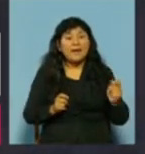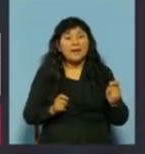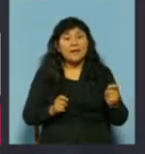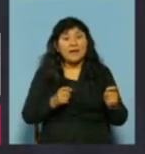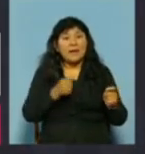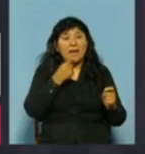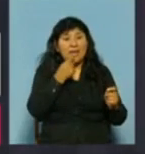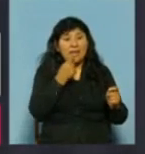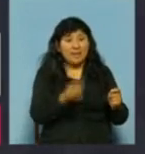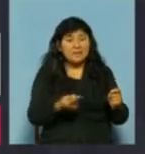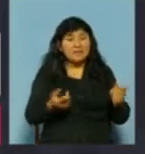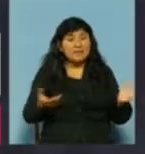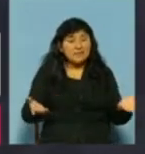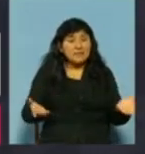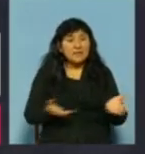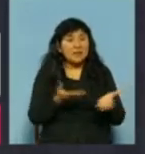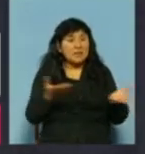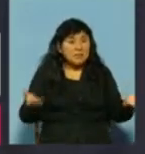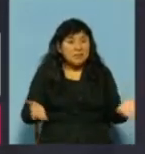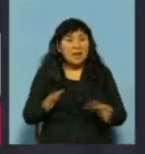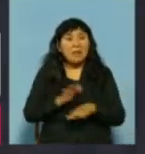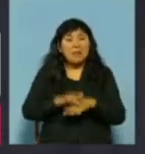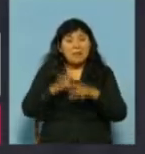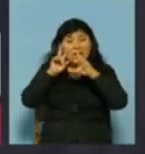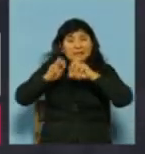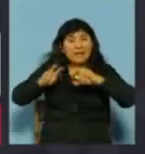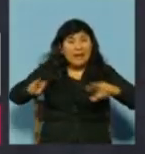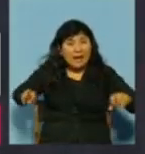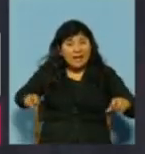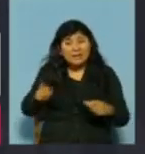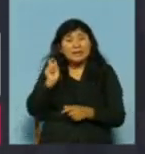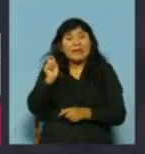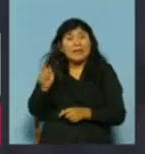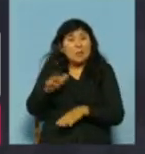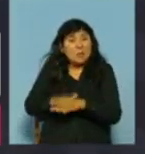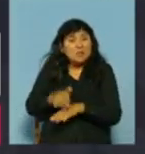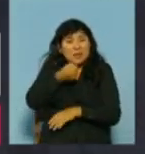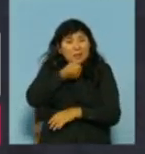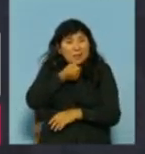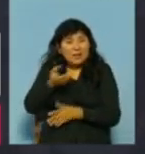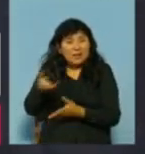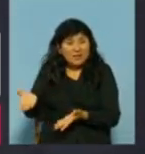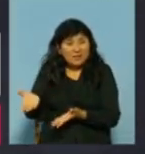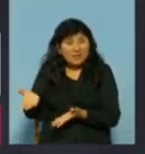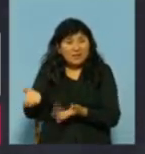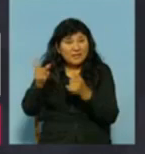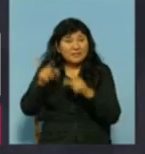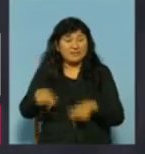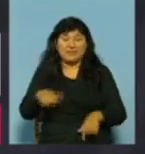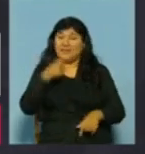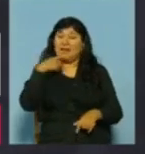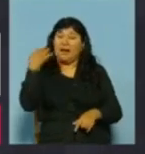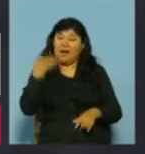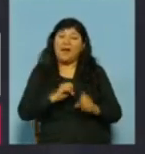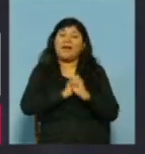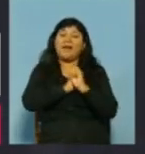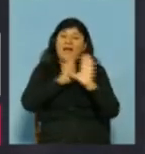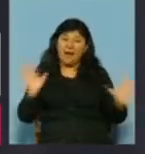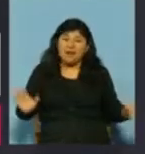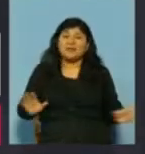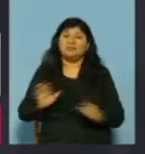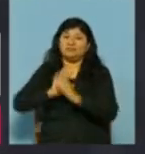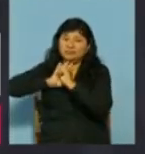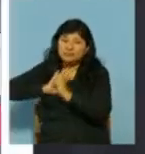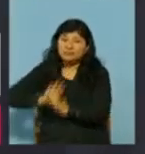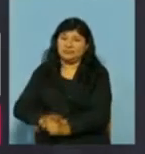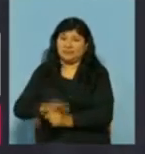cosa insólita, en un claro hecho de amedrentamiento, de decir, ustedes hablaron de esto,